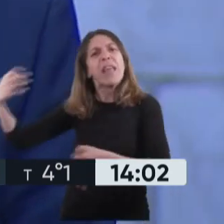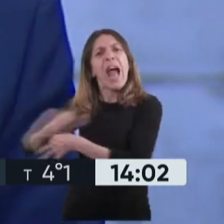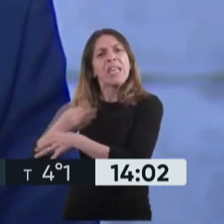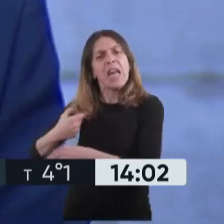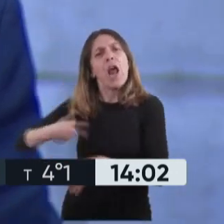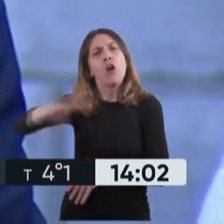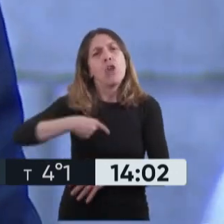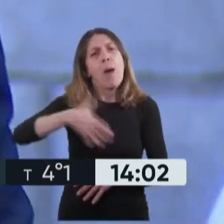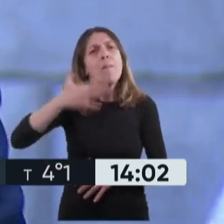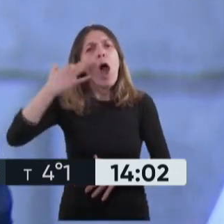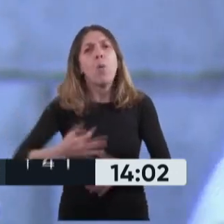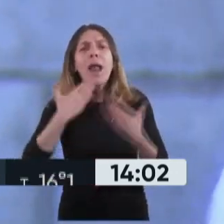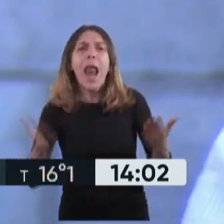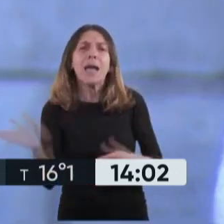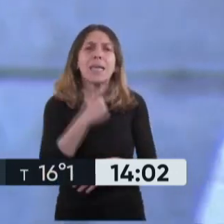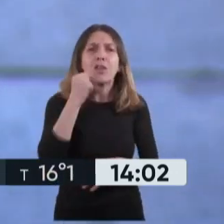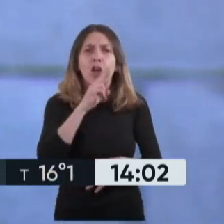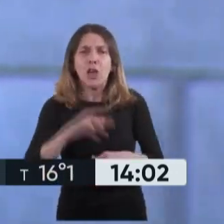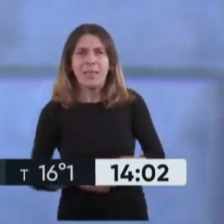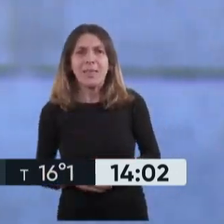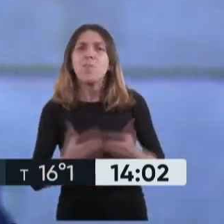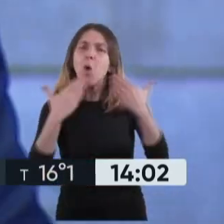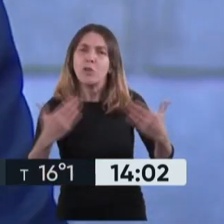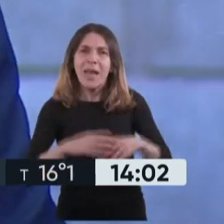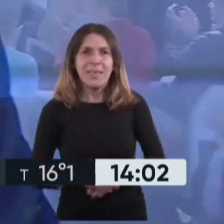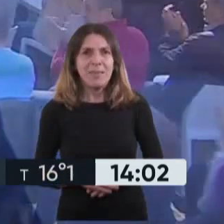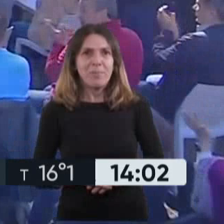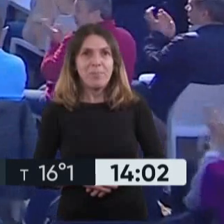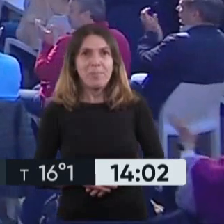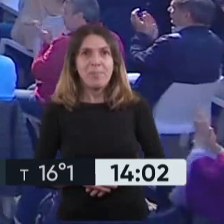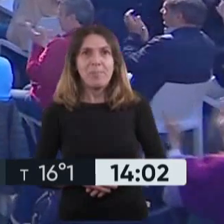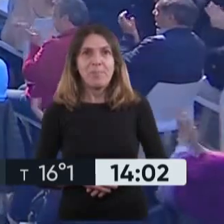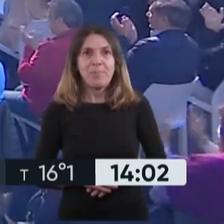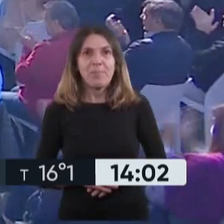vamos a cumplir con eso gracias a todos y todas muchas gracias